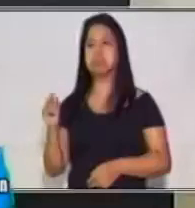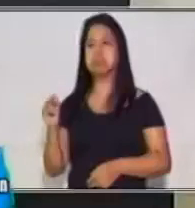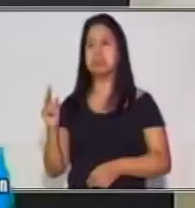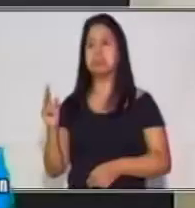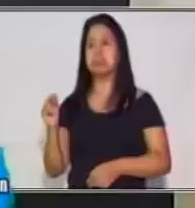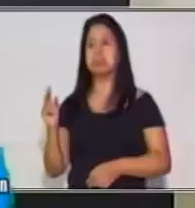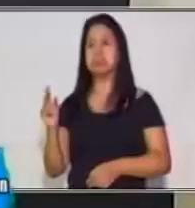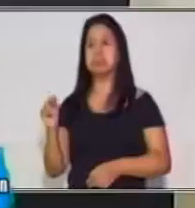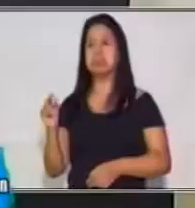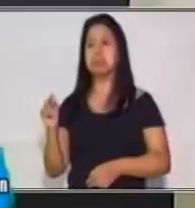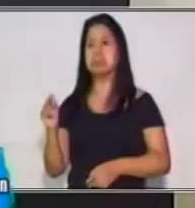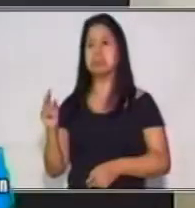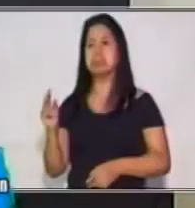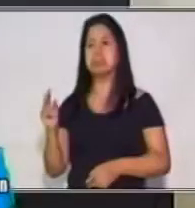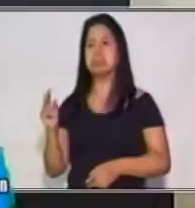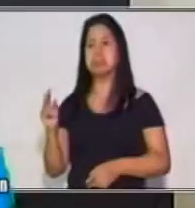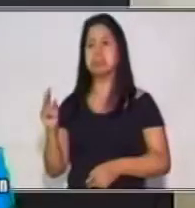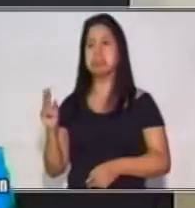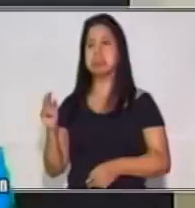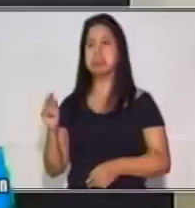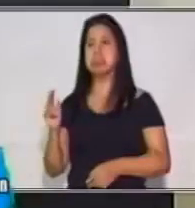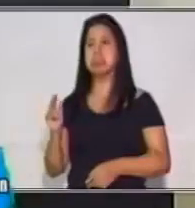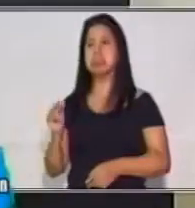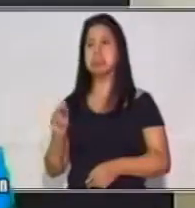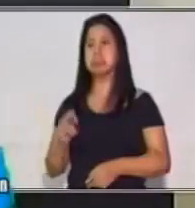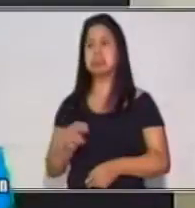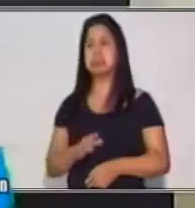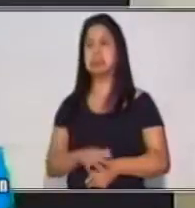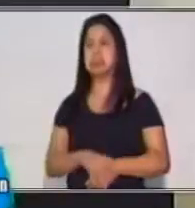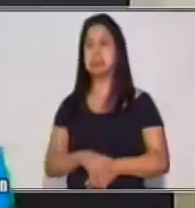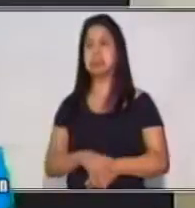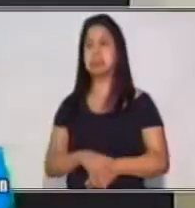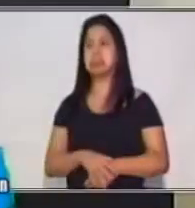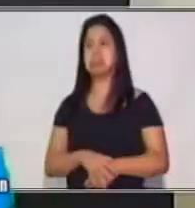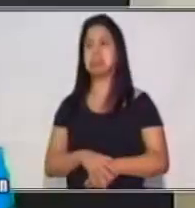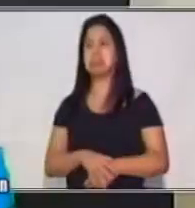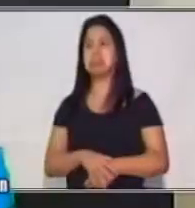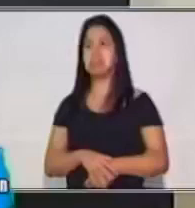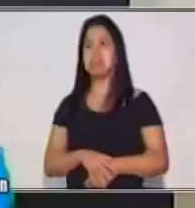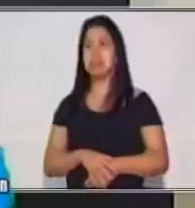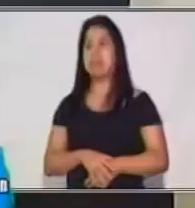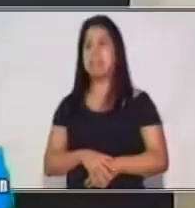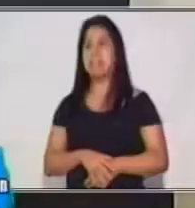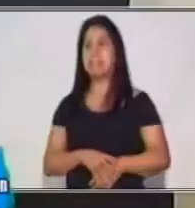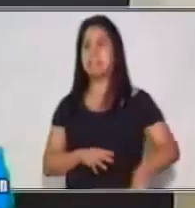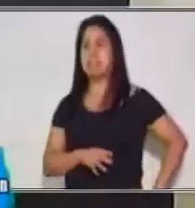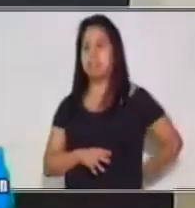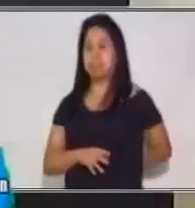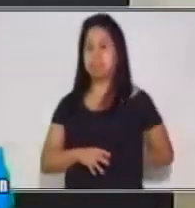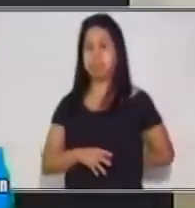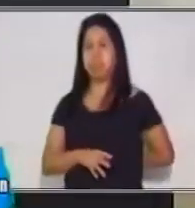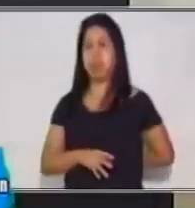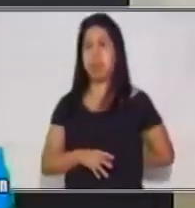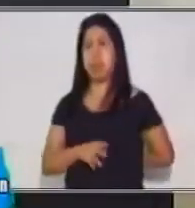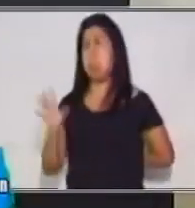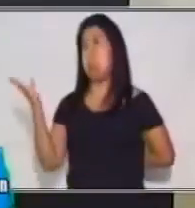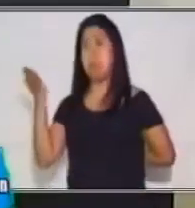y baloncesto. Sería fútbol y baloncesto, ¿verdad? Entonces vamos a ver.